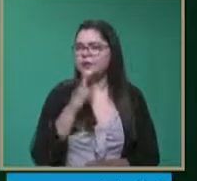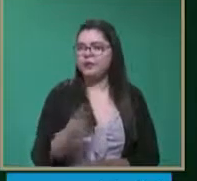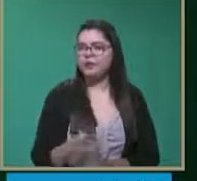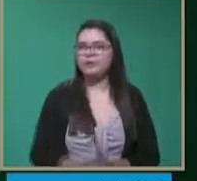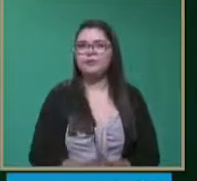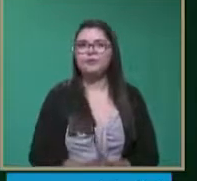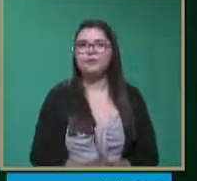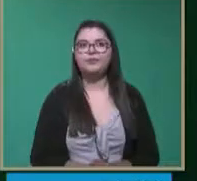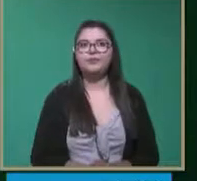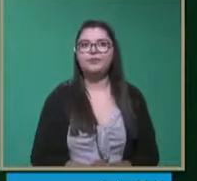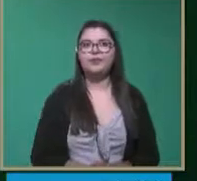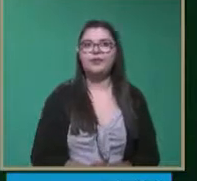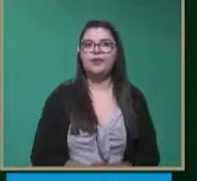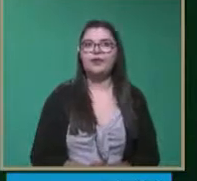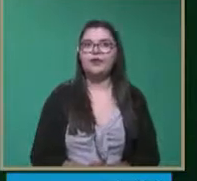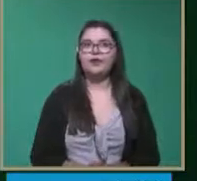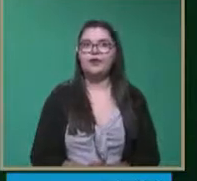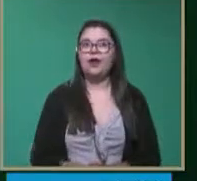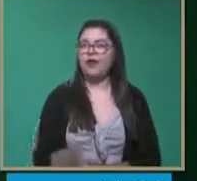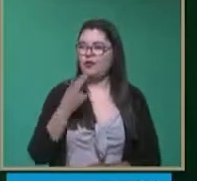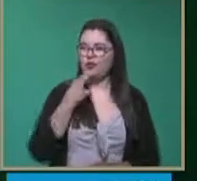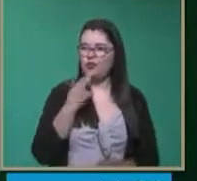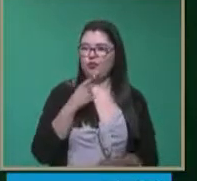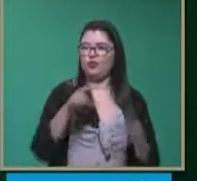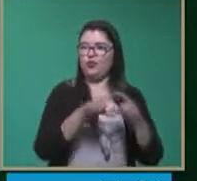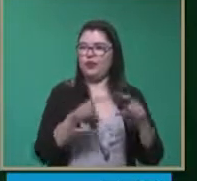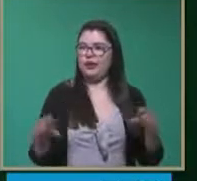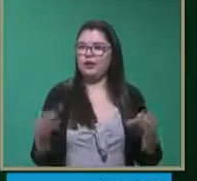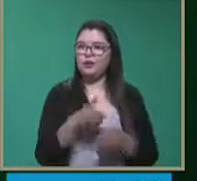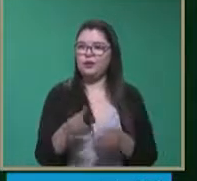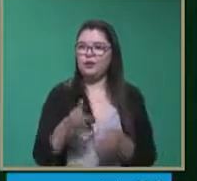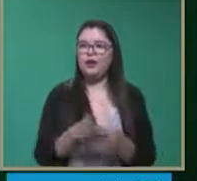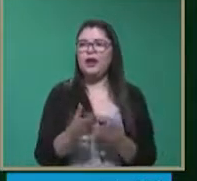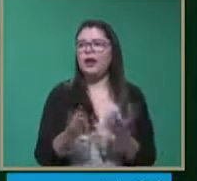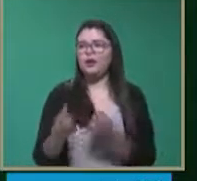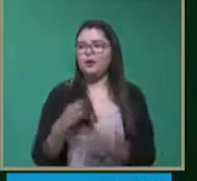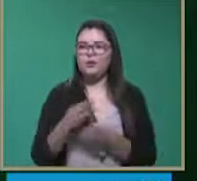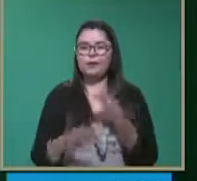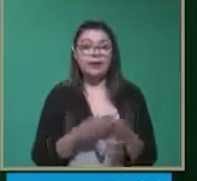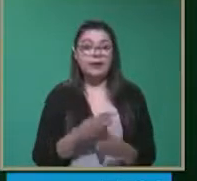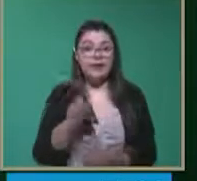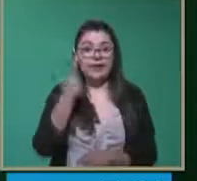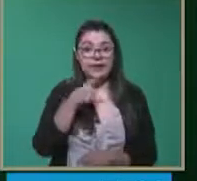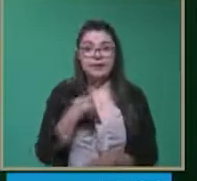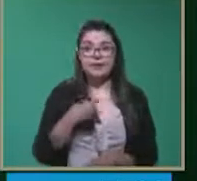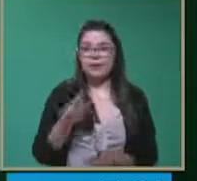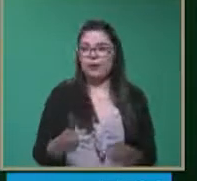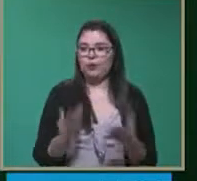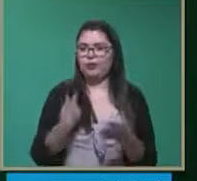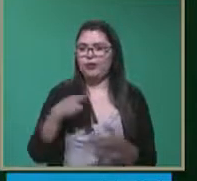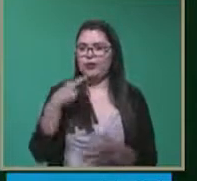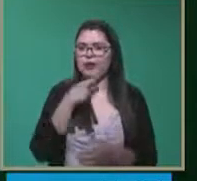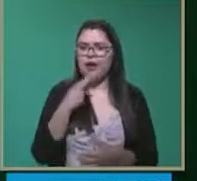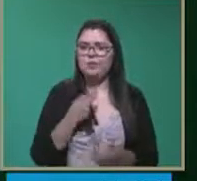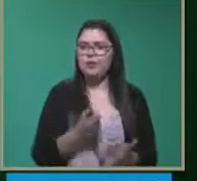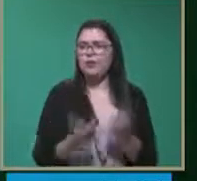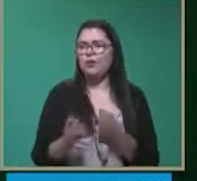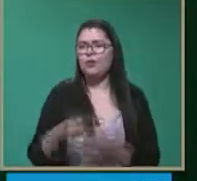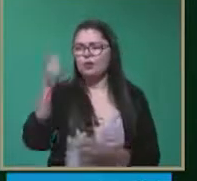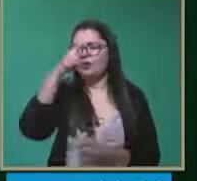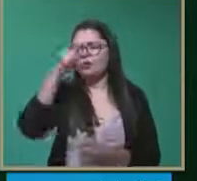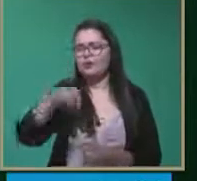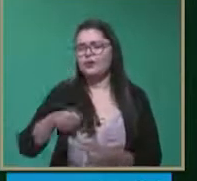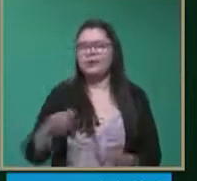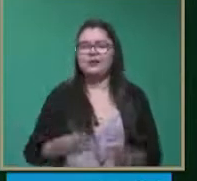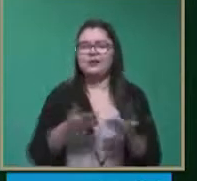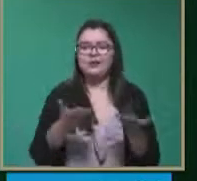es la recta, el uso de material concreto o utilizar las diversas estrategias o tips que les estamos dando